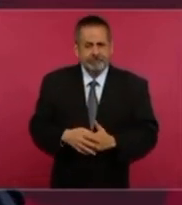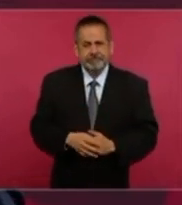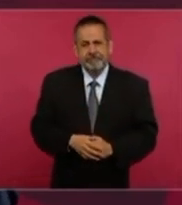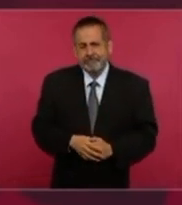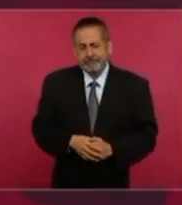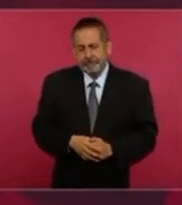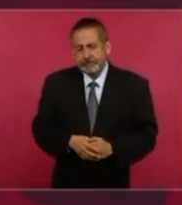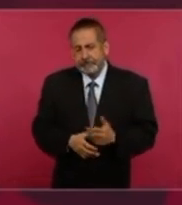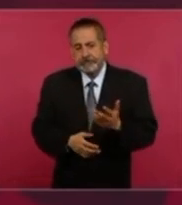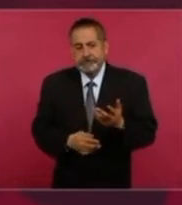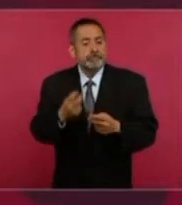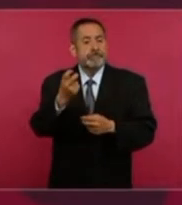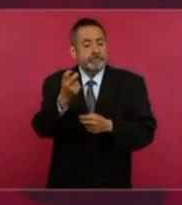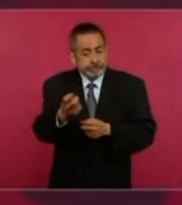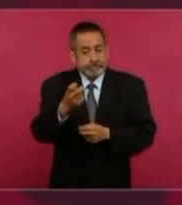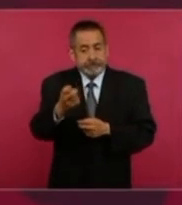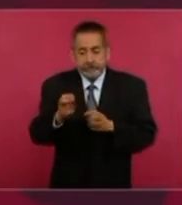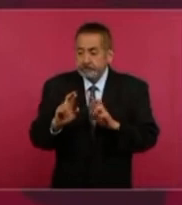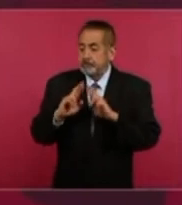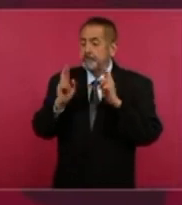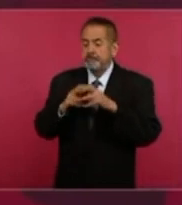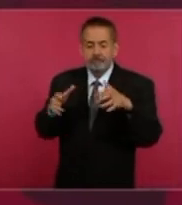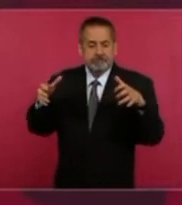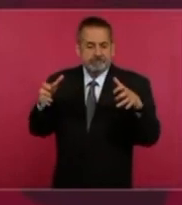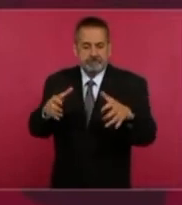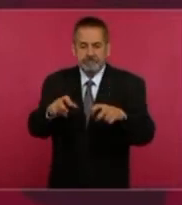Entonces, para eso es la reunión.